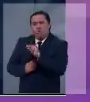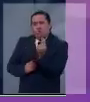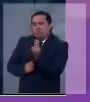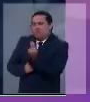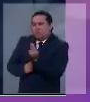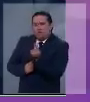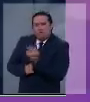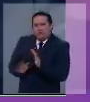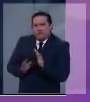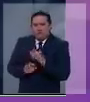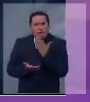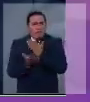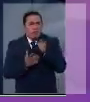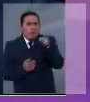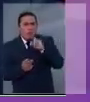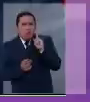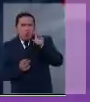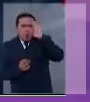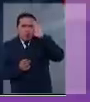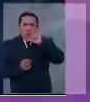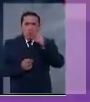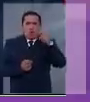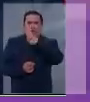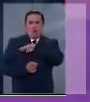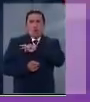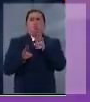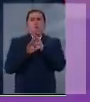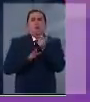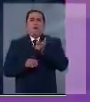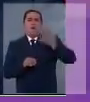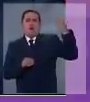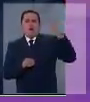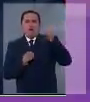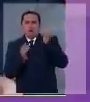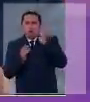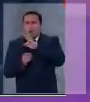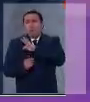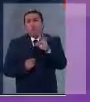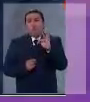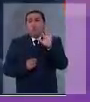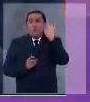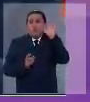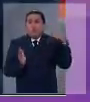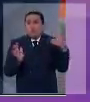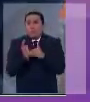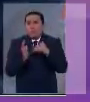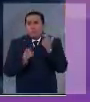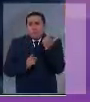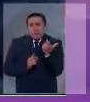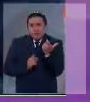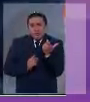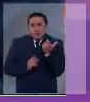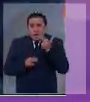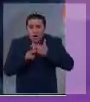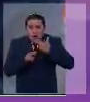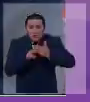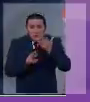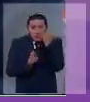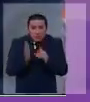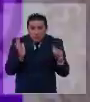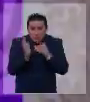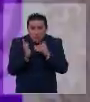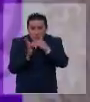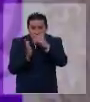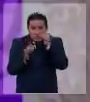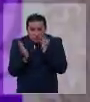rentas altas? Tampoco. O sea, las rentas altas empiezan en 40 mil pesos en este país, hasta 10 millones. No aumentaríamos